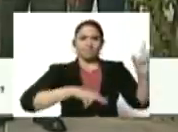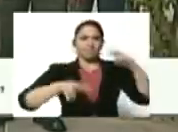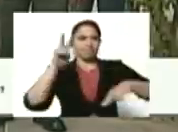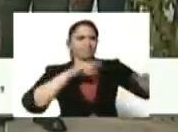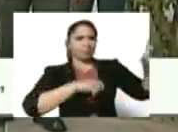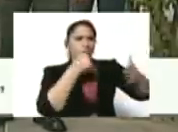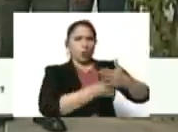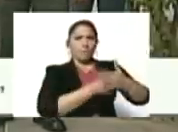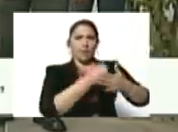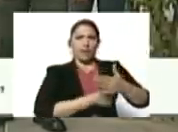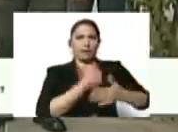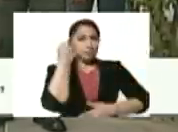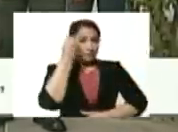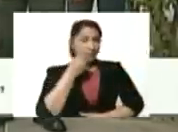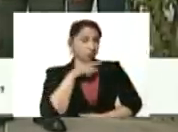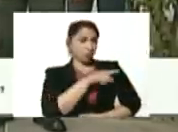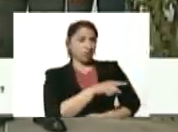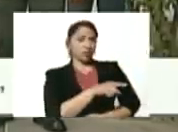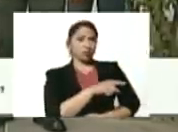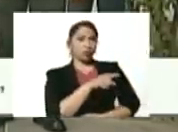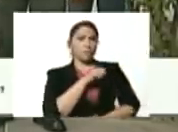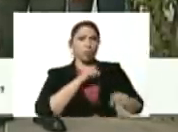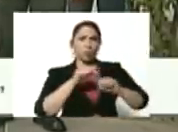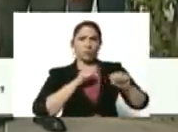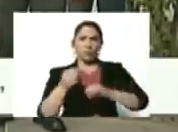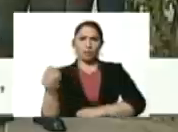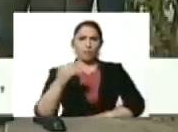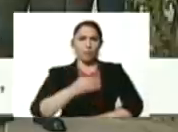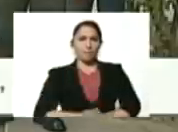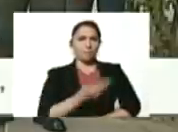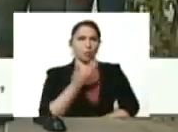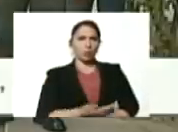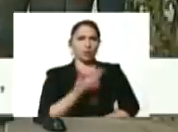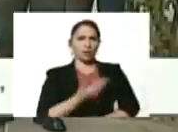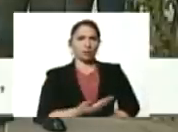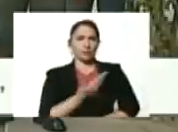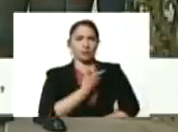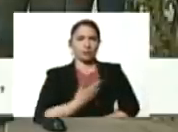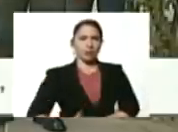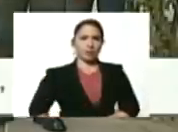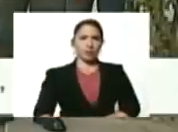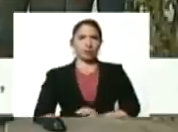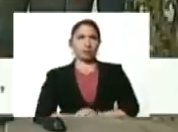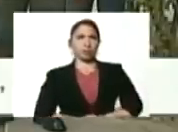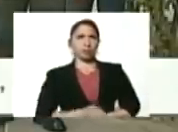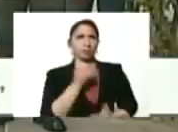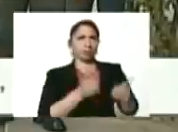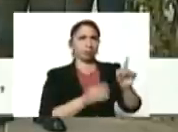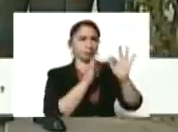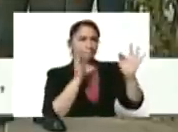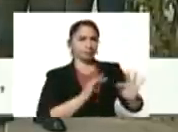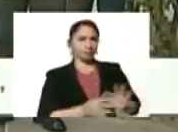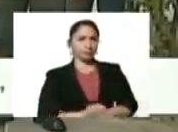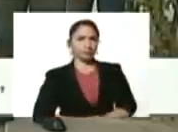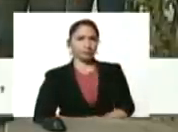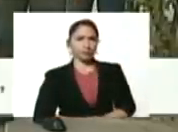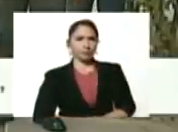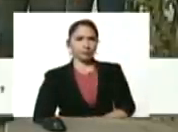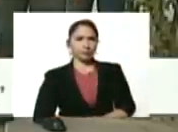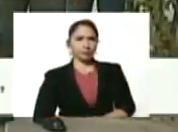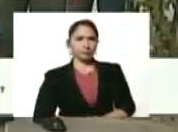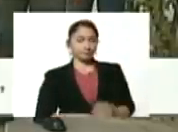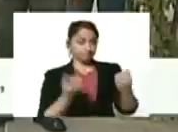Y yo creo que eso ha sido una de las dinámicas bien importantes, mi presidente, que de alguna manera se ha puesto en